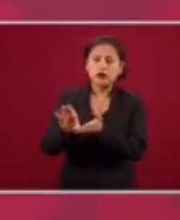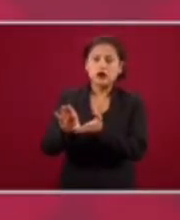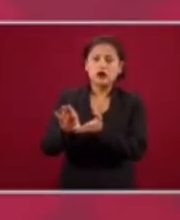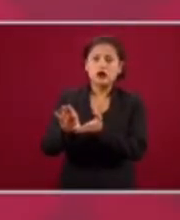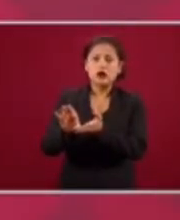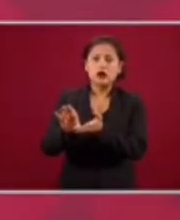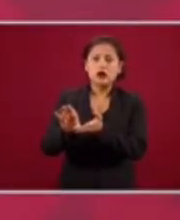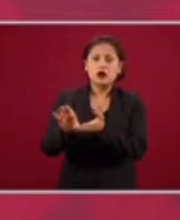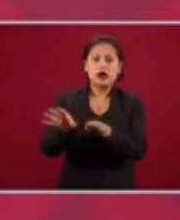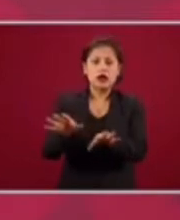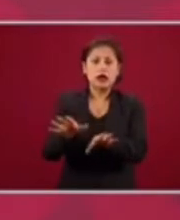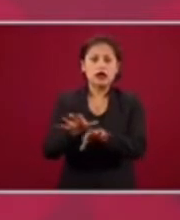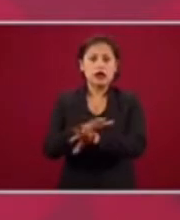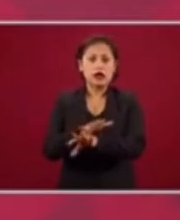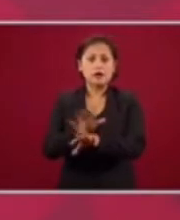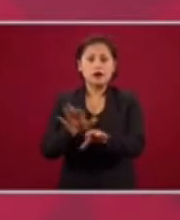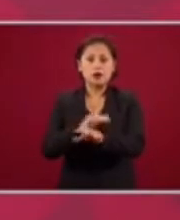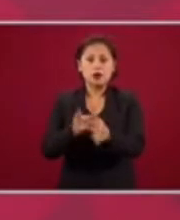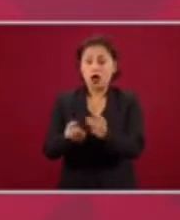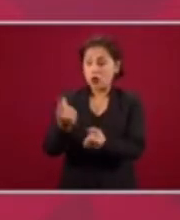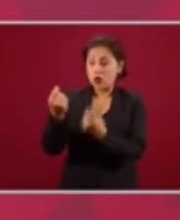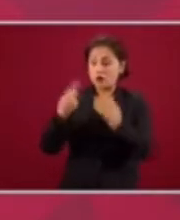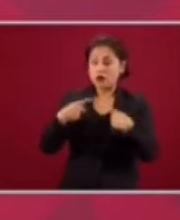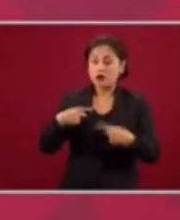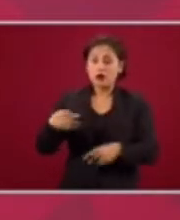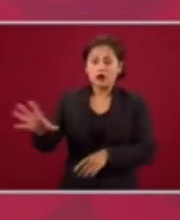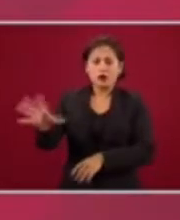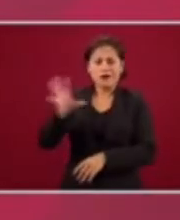y pagaban y no dejaban de pagar.